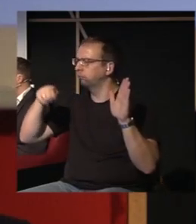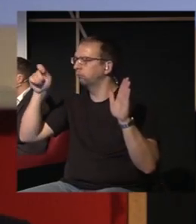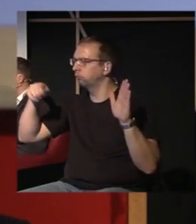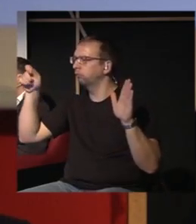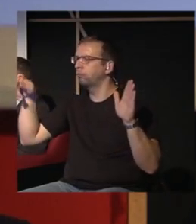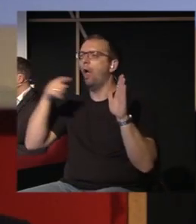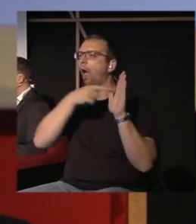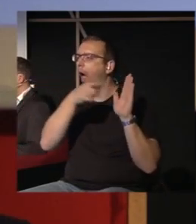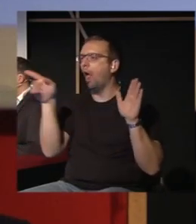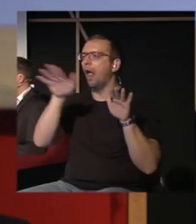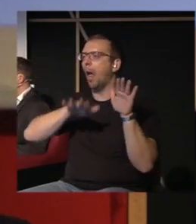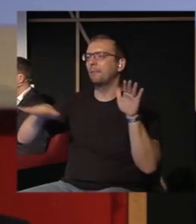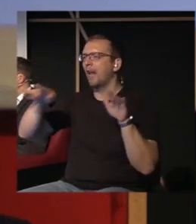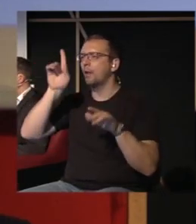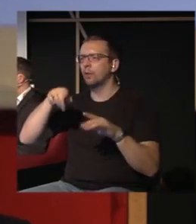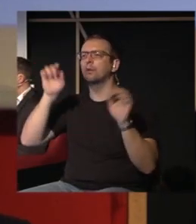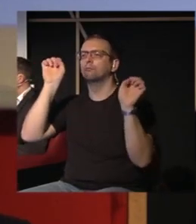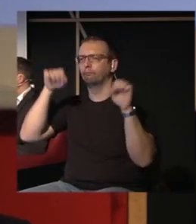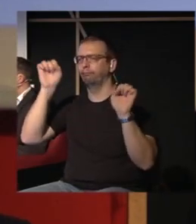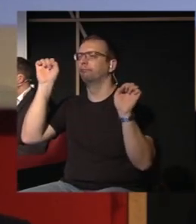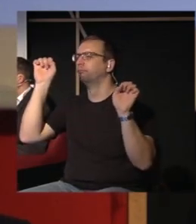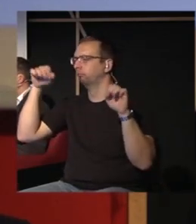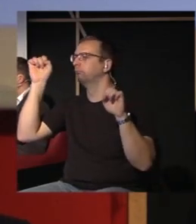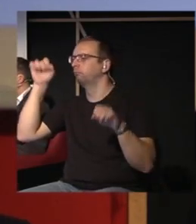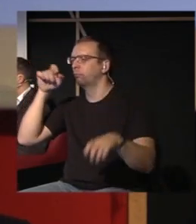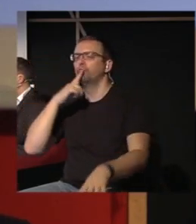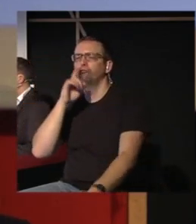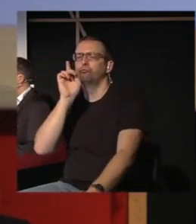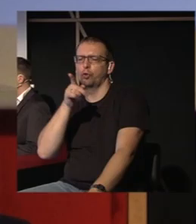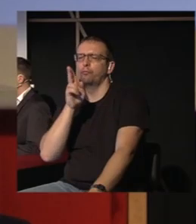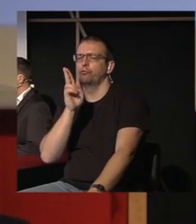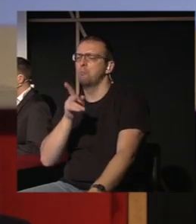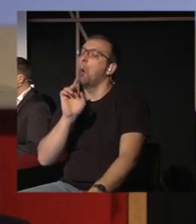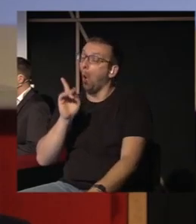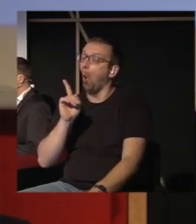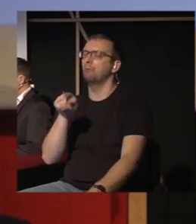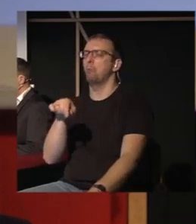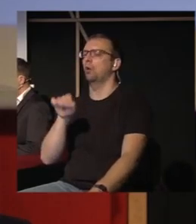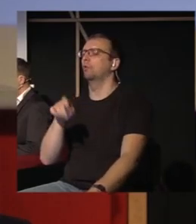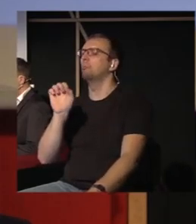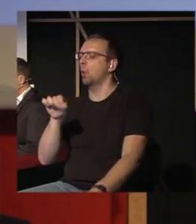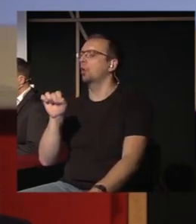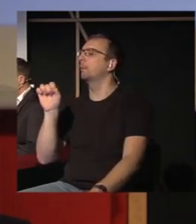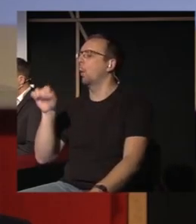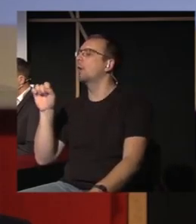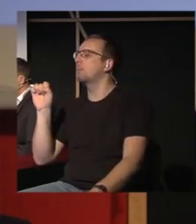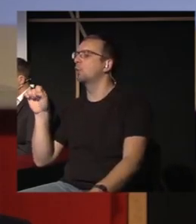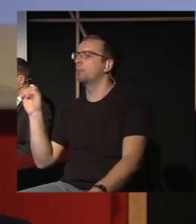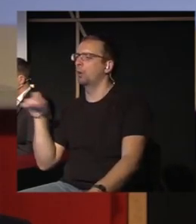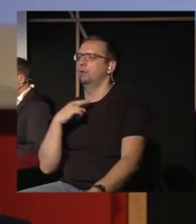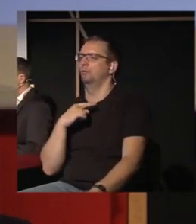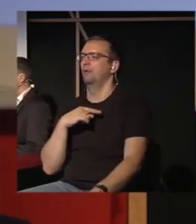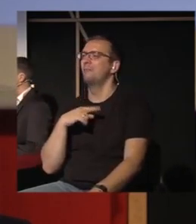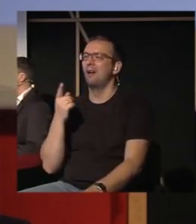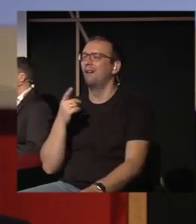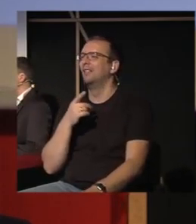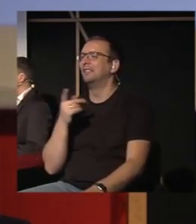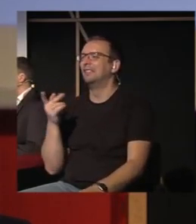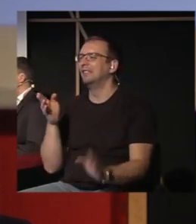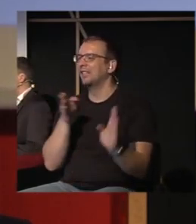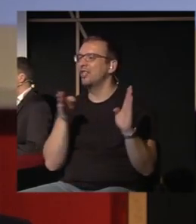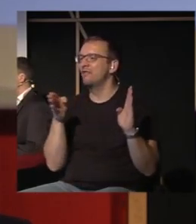desarrollo, ¿no? Si se van a realizar todas. También lo que estaba diciendo antes, Elena, para nosotros también es